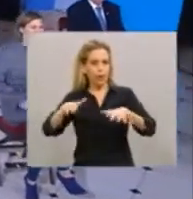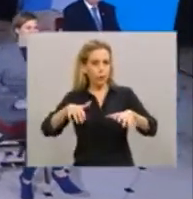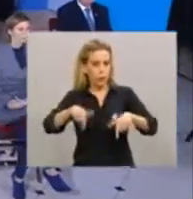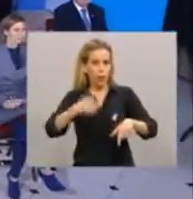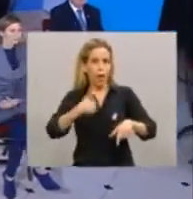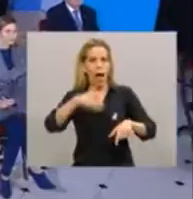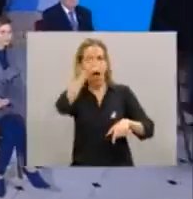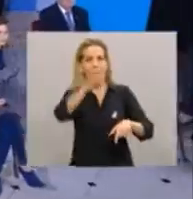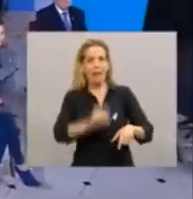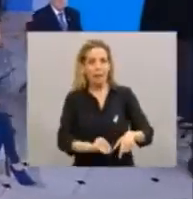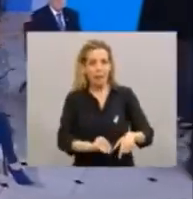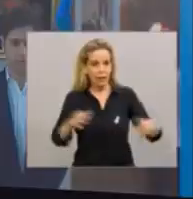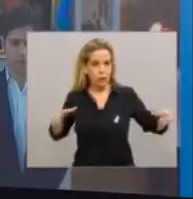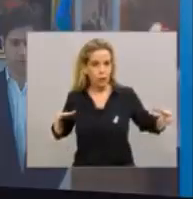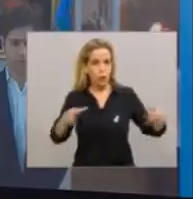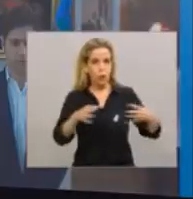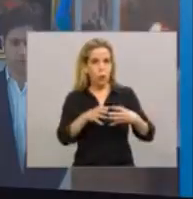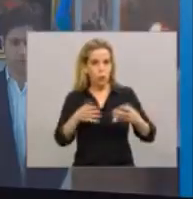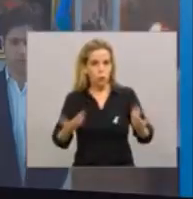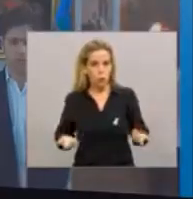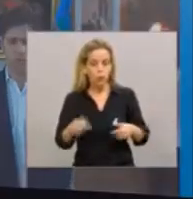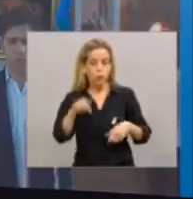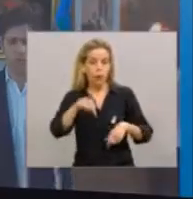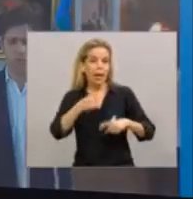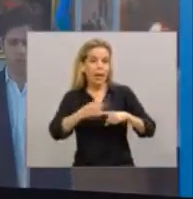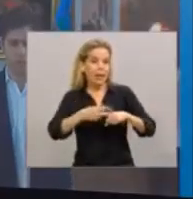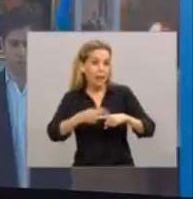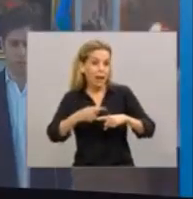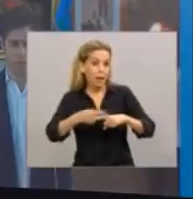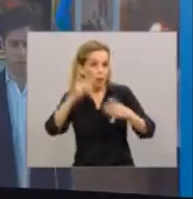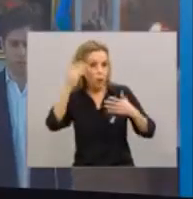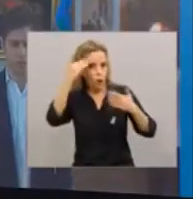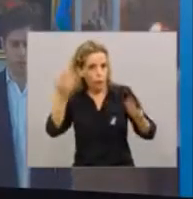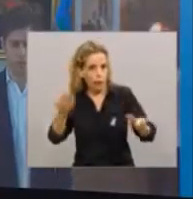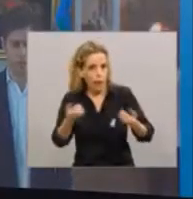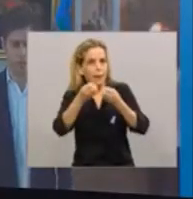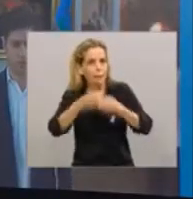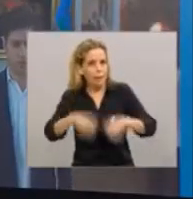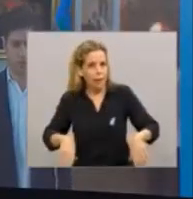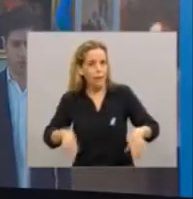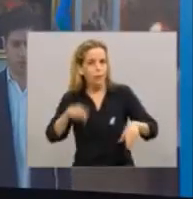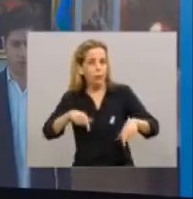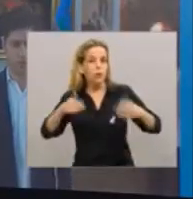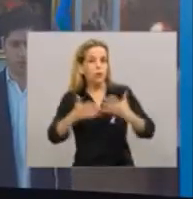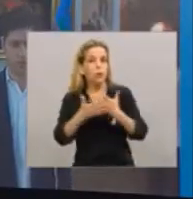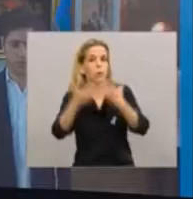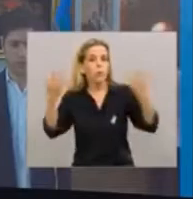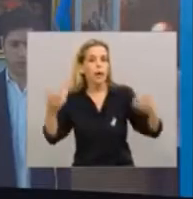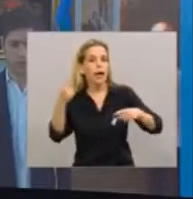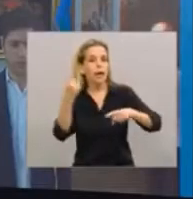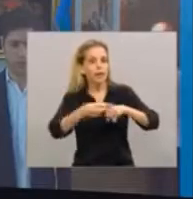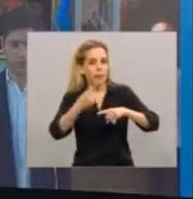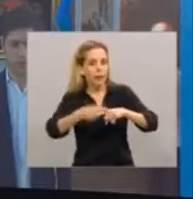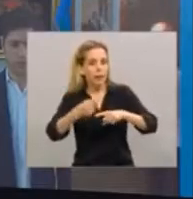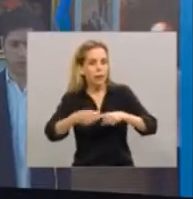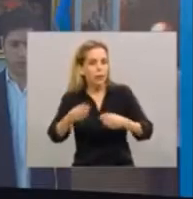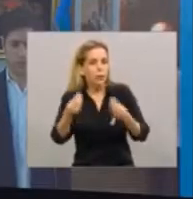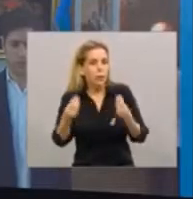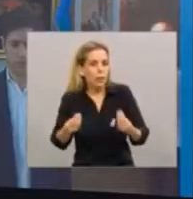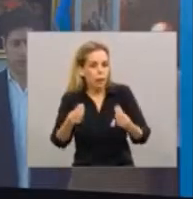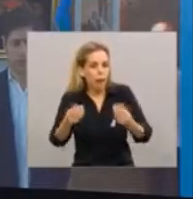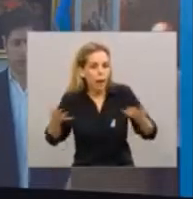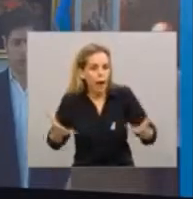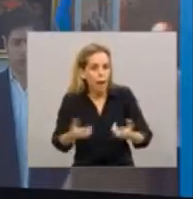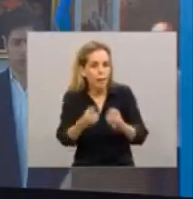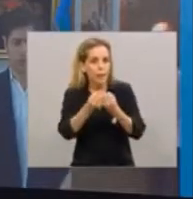hemos empezado este acto qué es una jornada de celebración del día en que la argentina